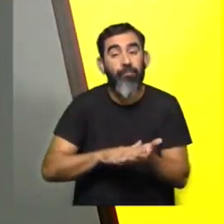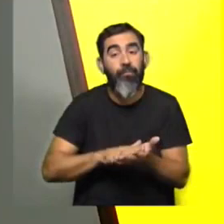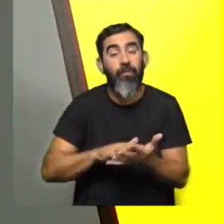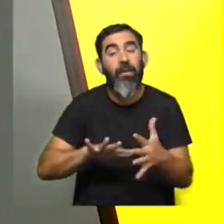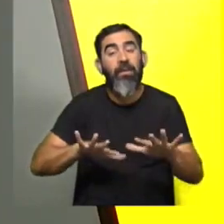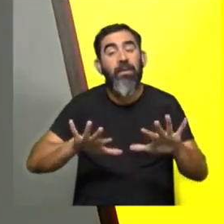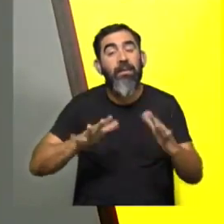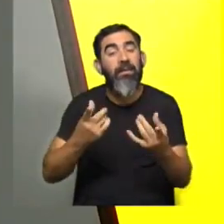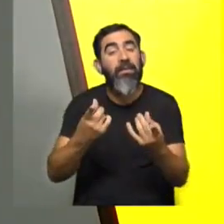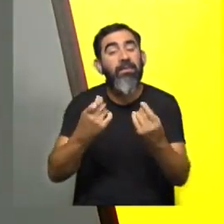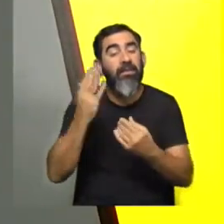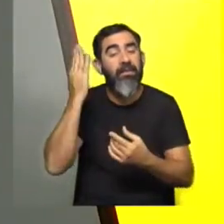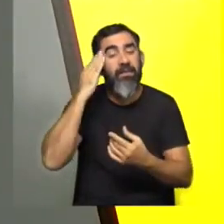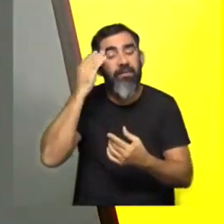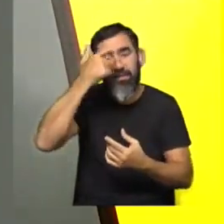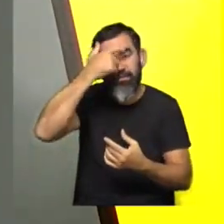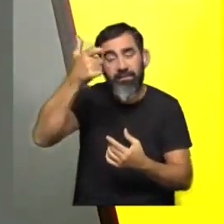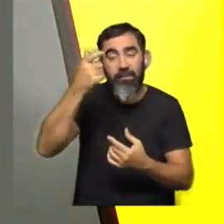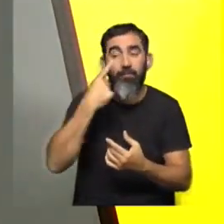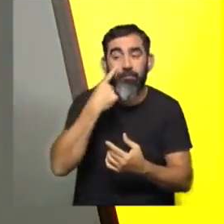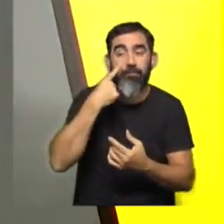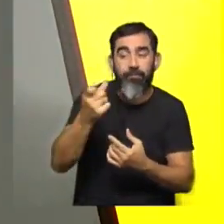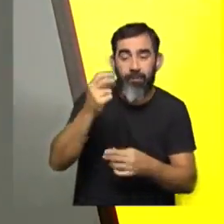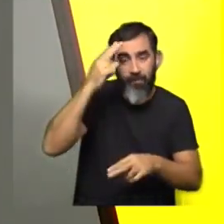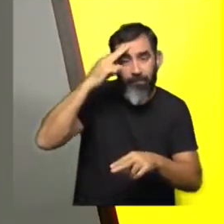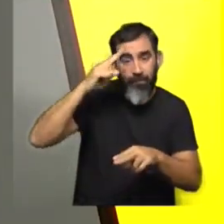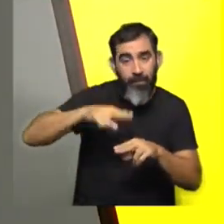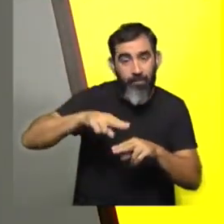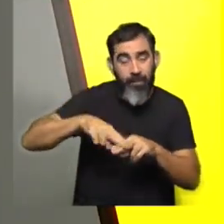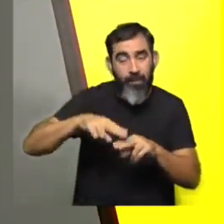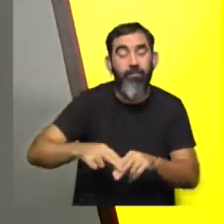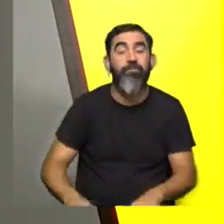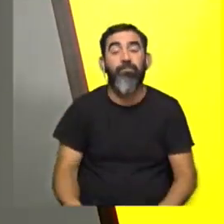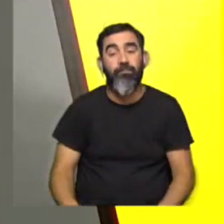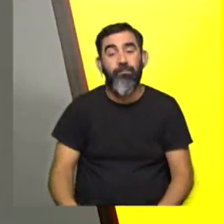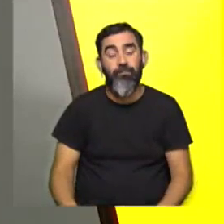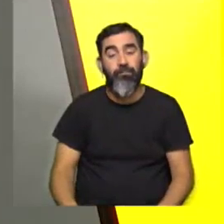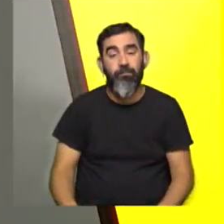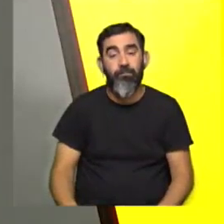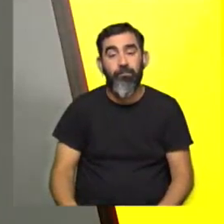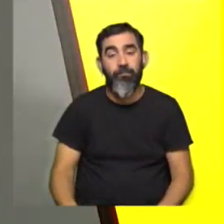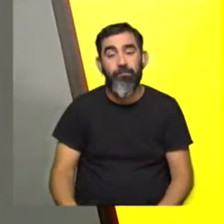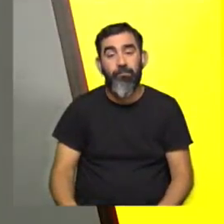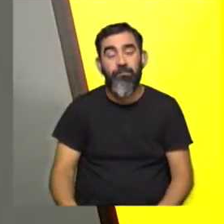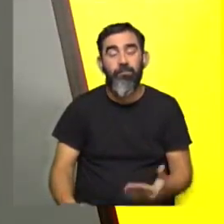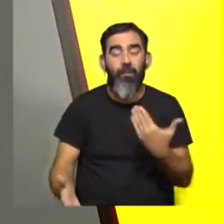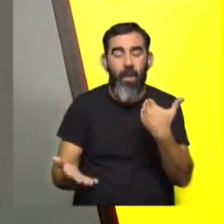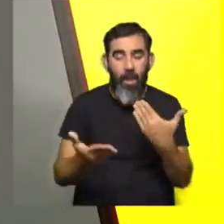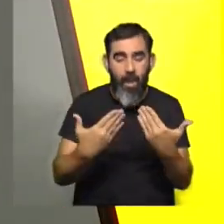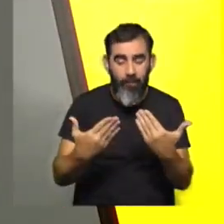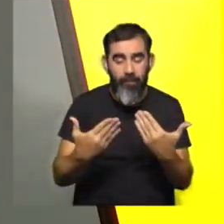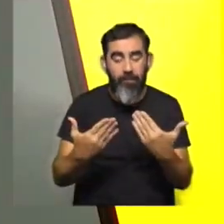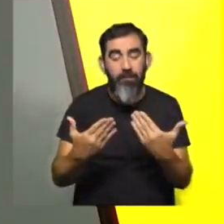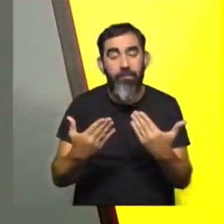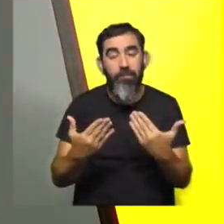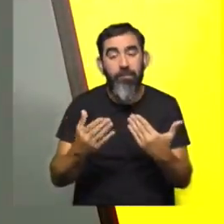qué necesitamos saber desde la ciencia para prevenir la enfermedad, ¿no? Entonces vamos a hablar, vamos a escuchar un tape